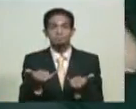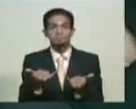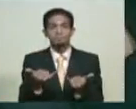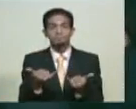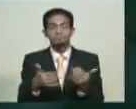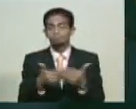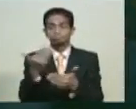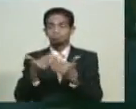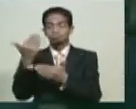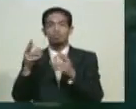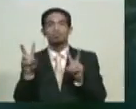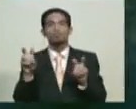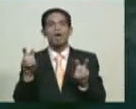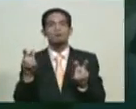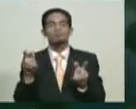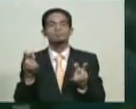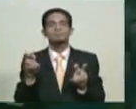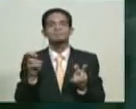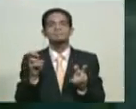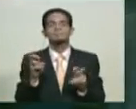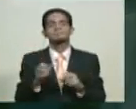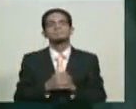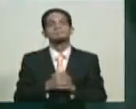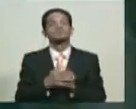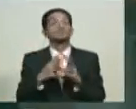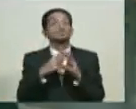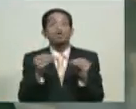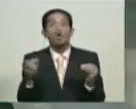85% de los pagos del país ya se están haciendo a nivel electrónico.